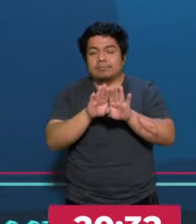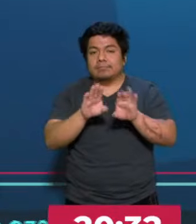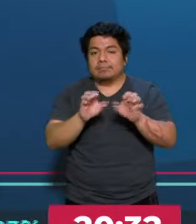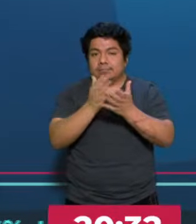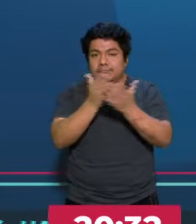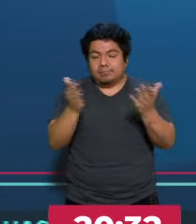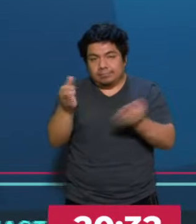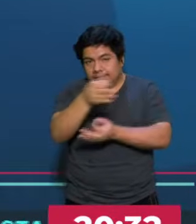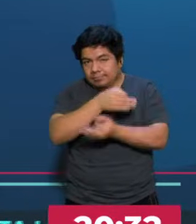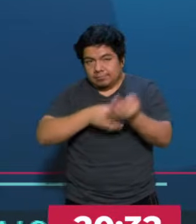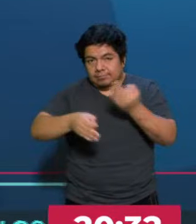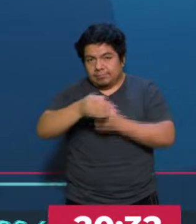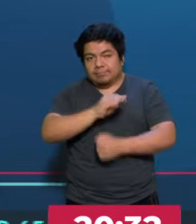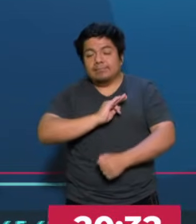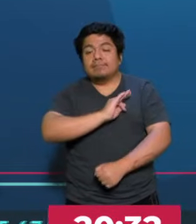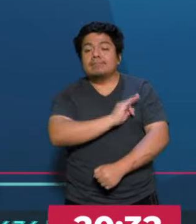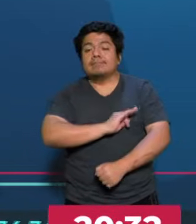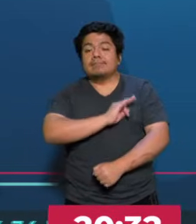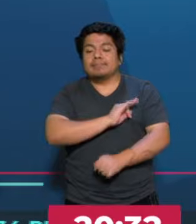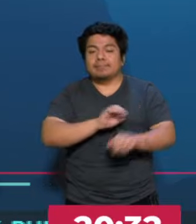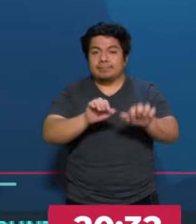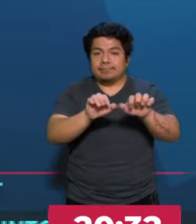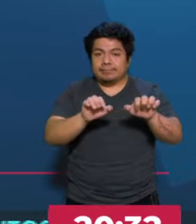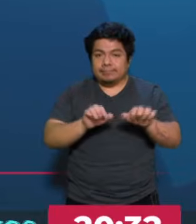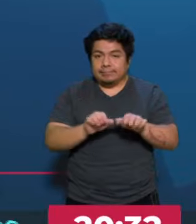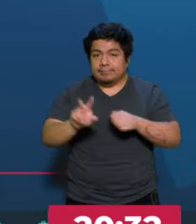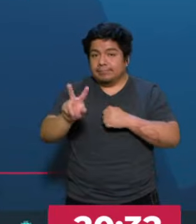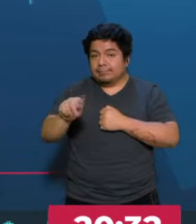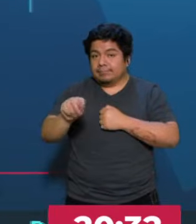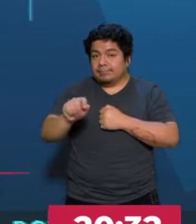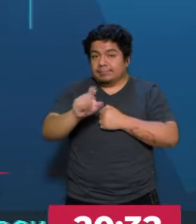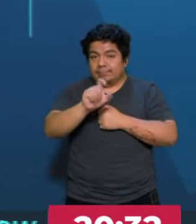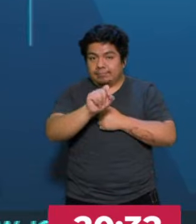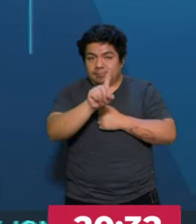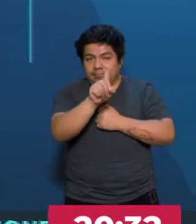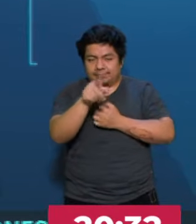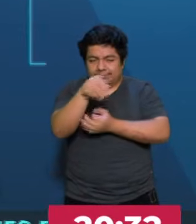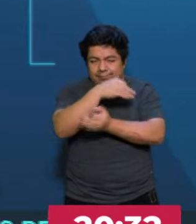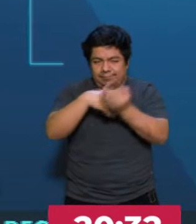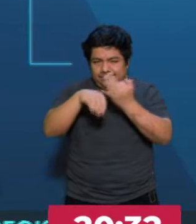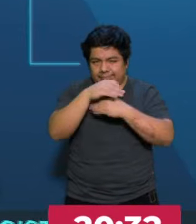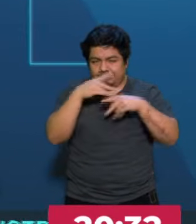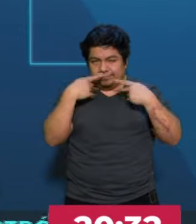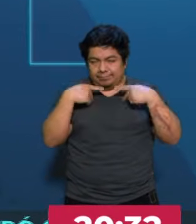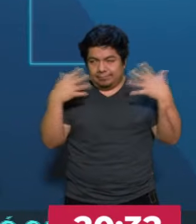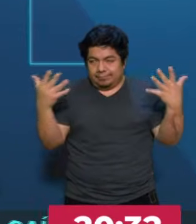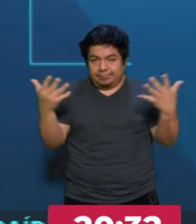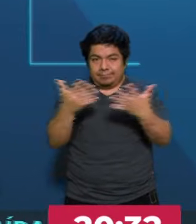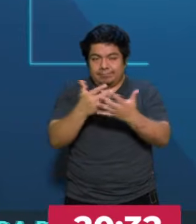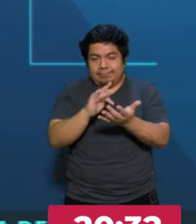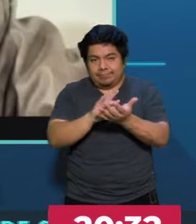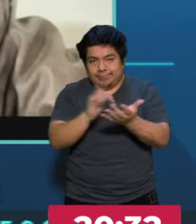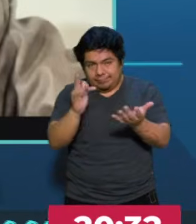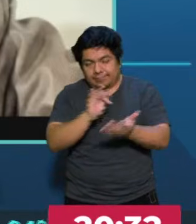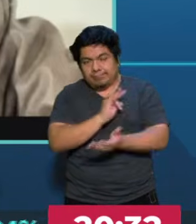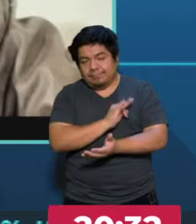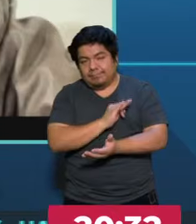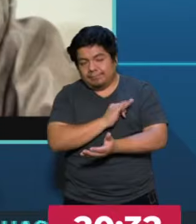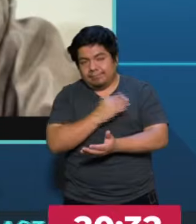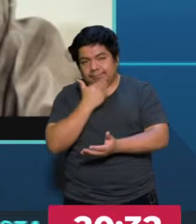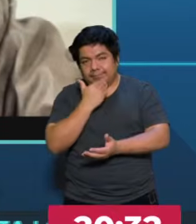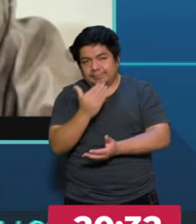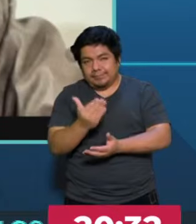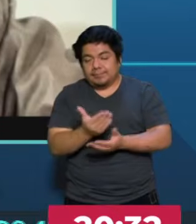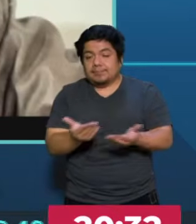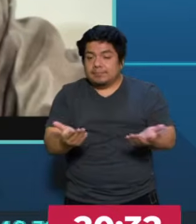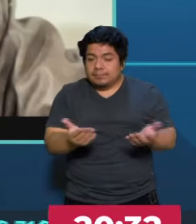nada, felicidades a ti, a todo tu equipo allá en Canal 21 y por supuesto a toda la audiencia que ustedes tienen. Ay, muchas gracias, doctor. Oiga, pues